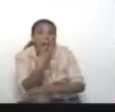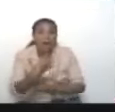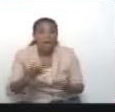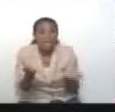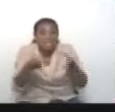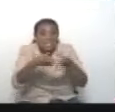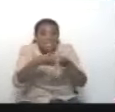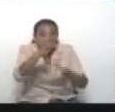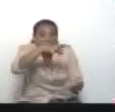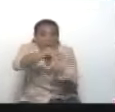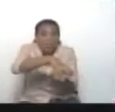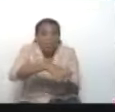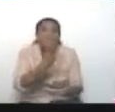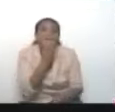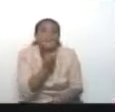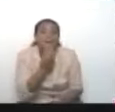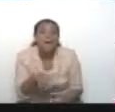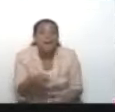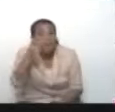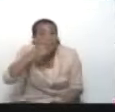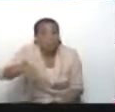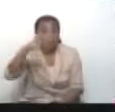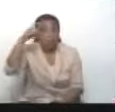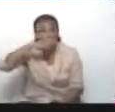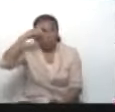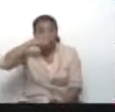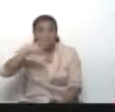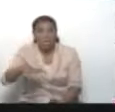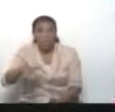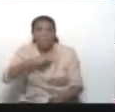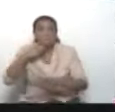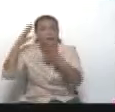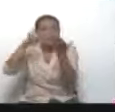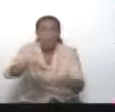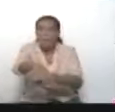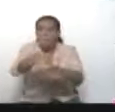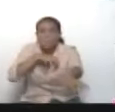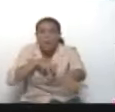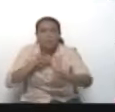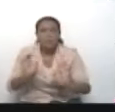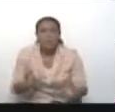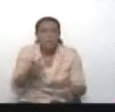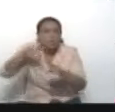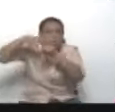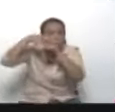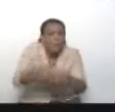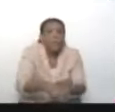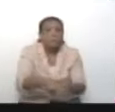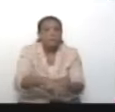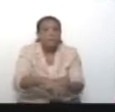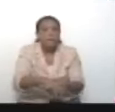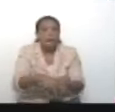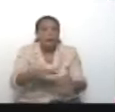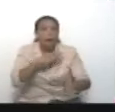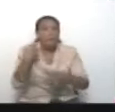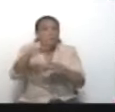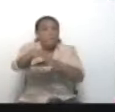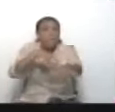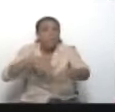Israel. Porque el pueblo judío masacrado, sometido a aquel